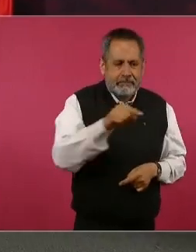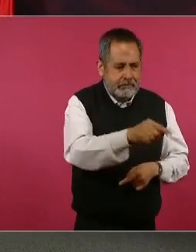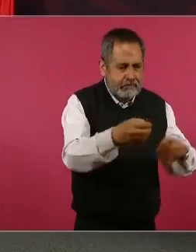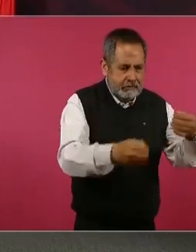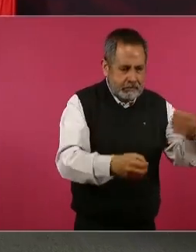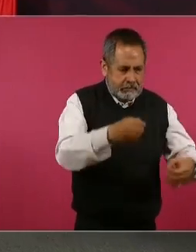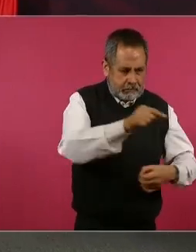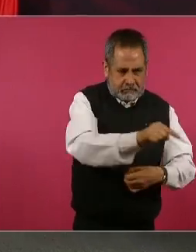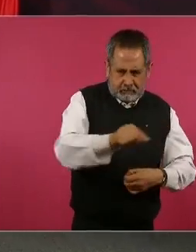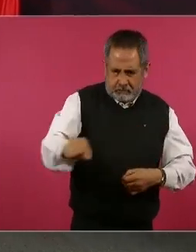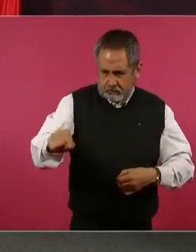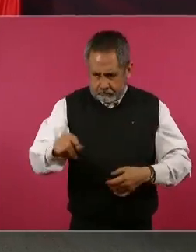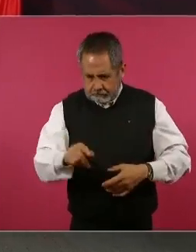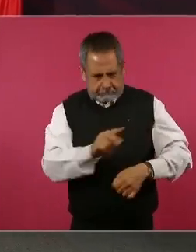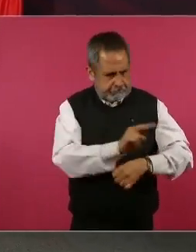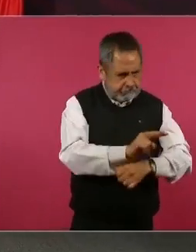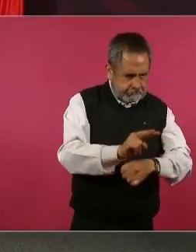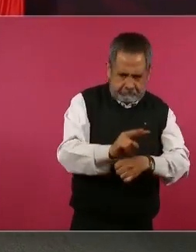el buen